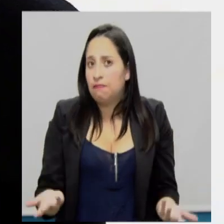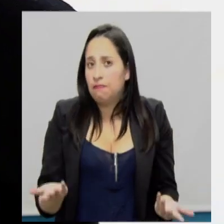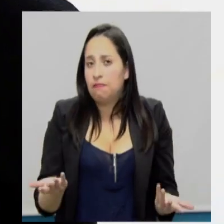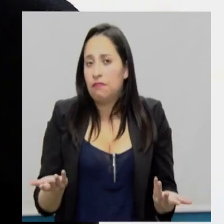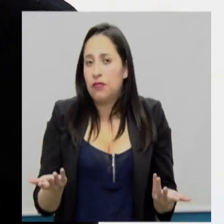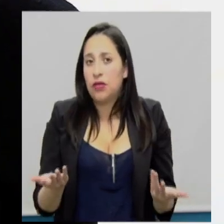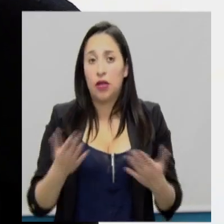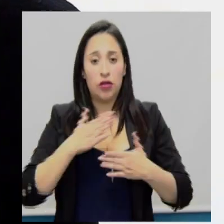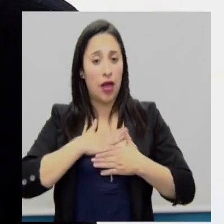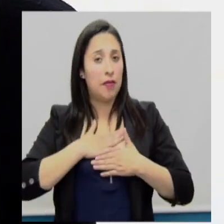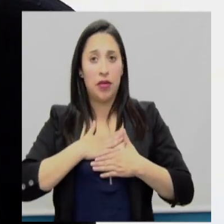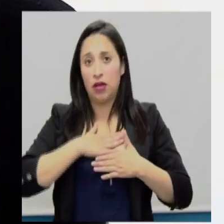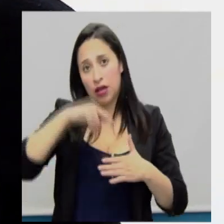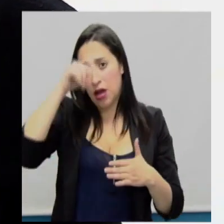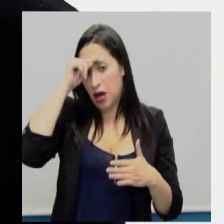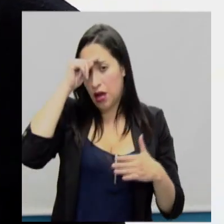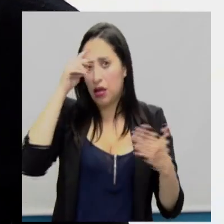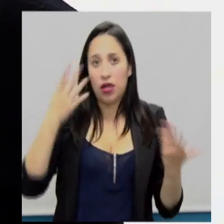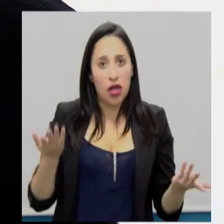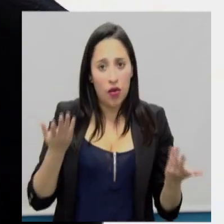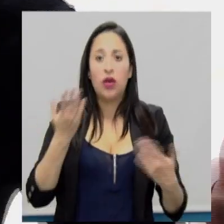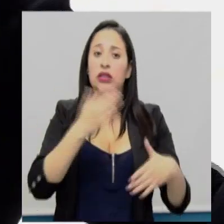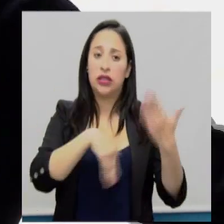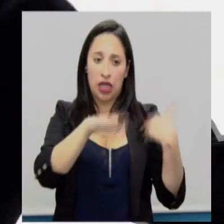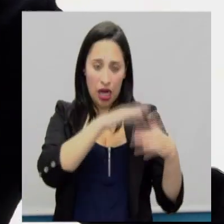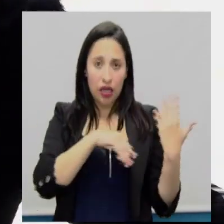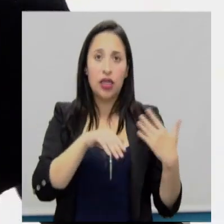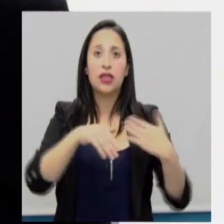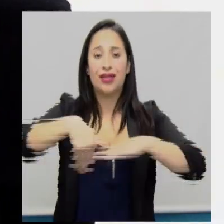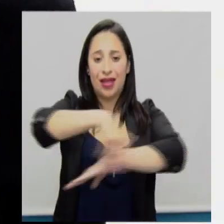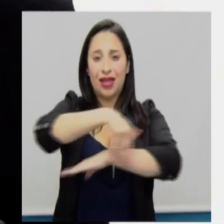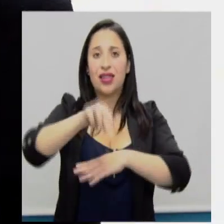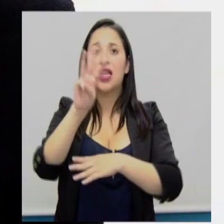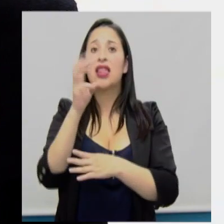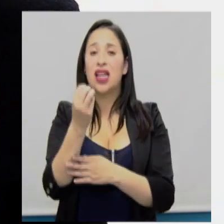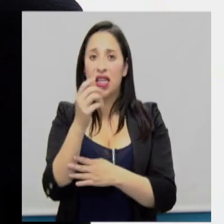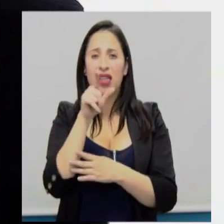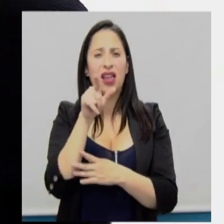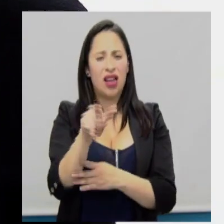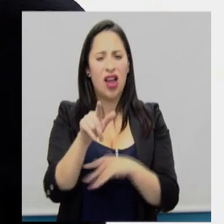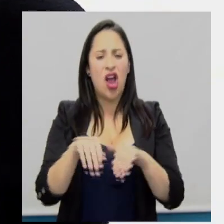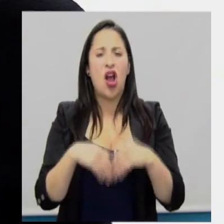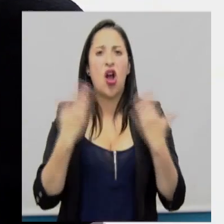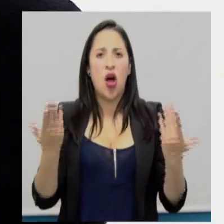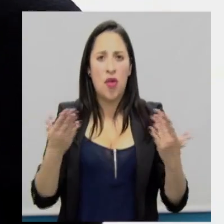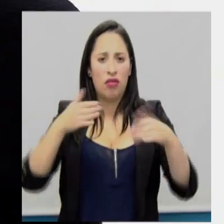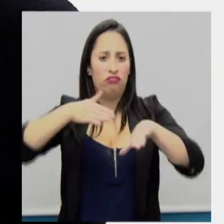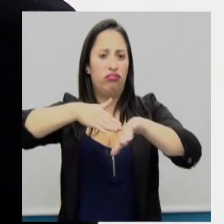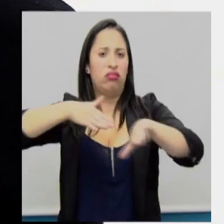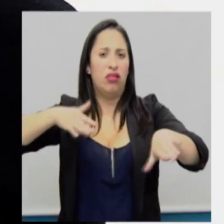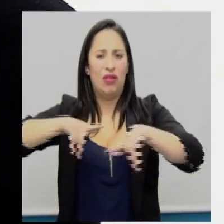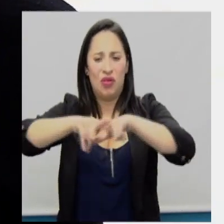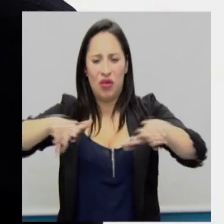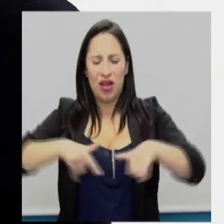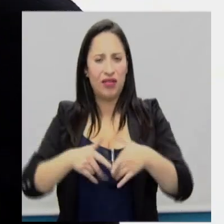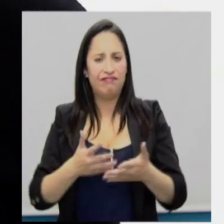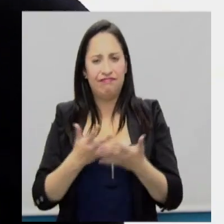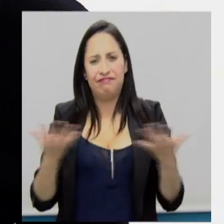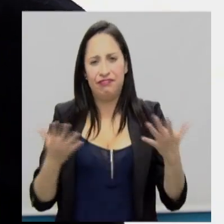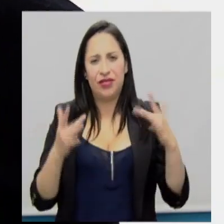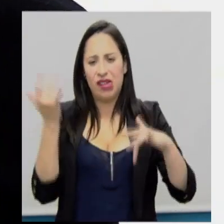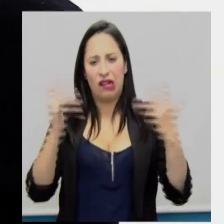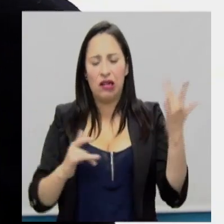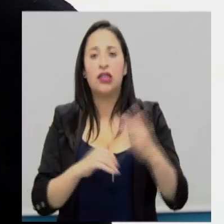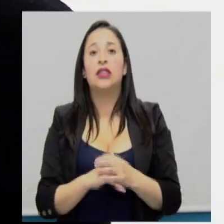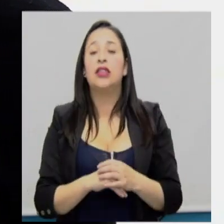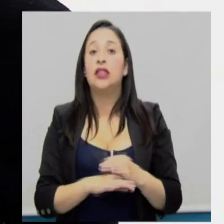intervenida de una forma, a mi juicio, negativa, porque ya lo vimos en la 30 qué pasa con esas culatas, cómo se crean esos no lugares y